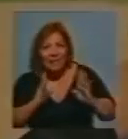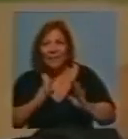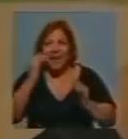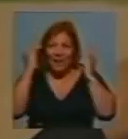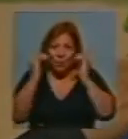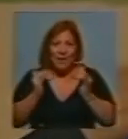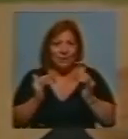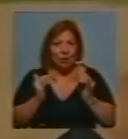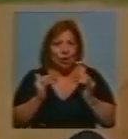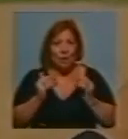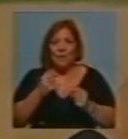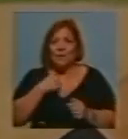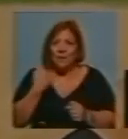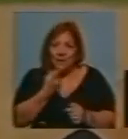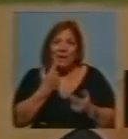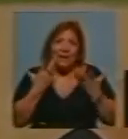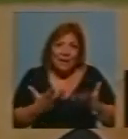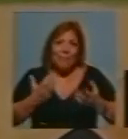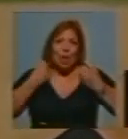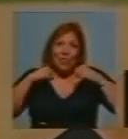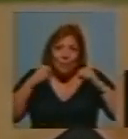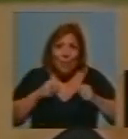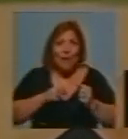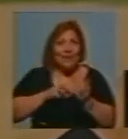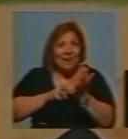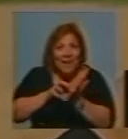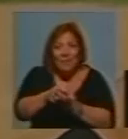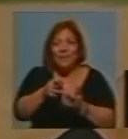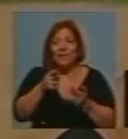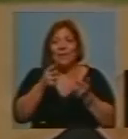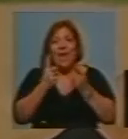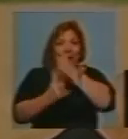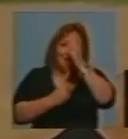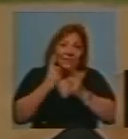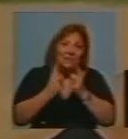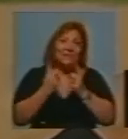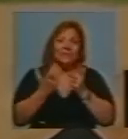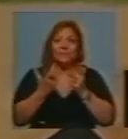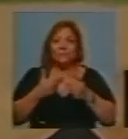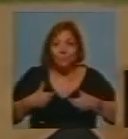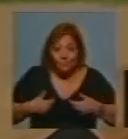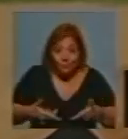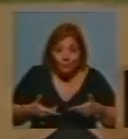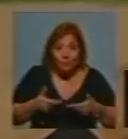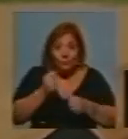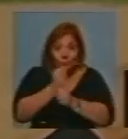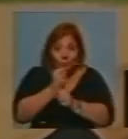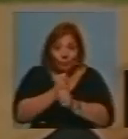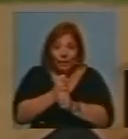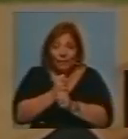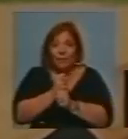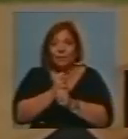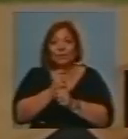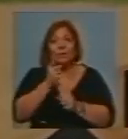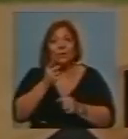educación. Nosotros que tenemos la posibilidad de hacer deporte, que a veces en cuanto al fútbol